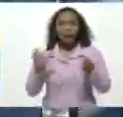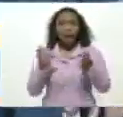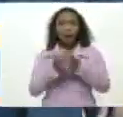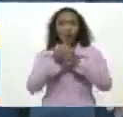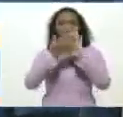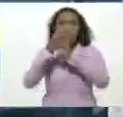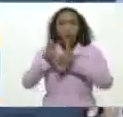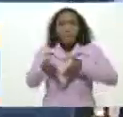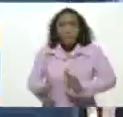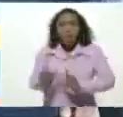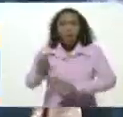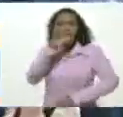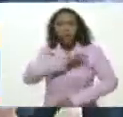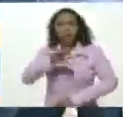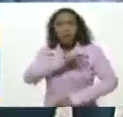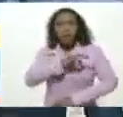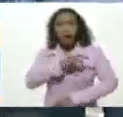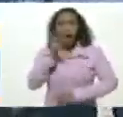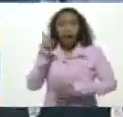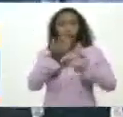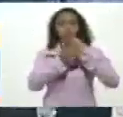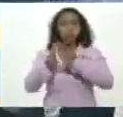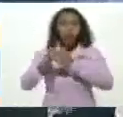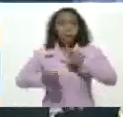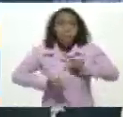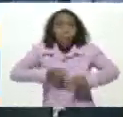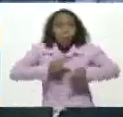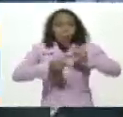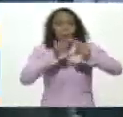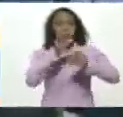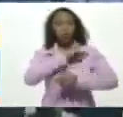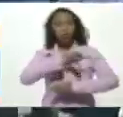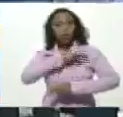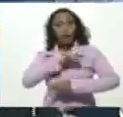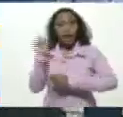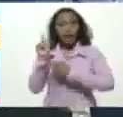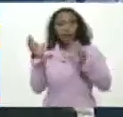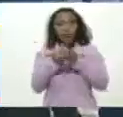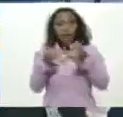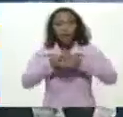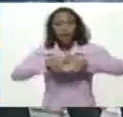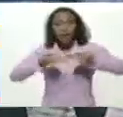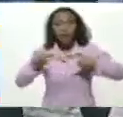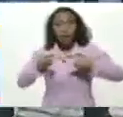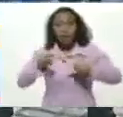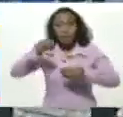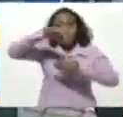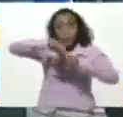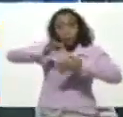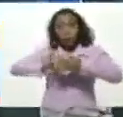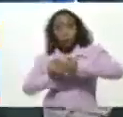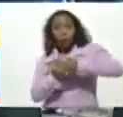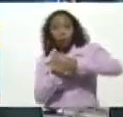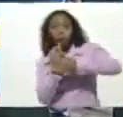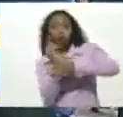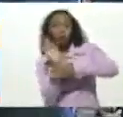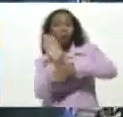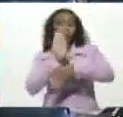socialismo, presidente. Y en la comuna se construye el socialismo. La comuna es el territorio para sembrar,